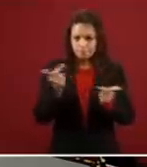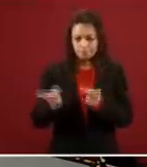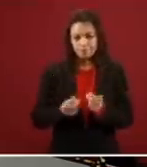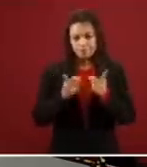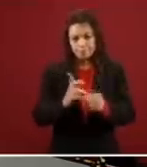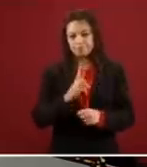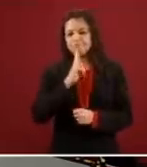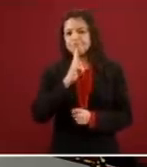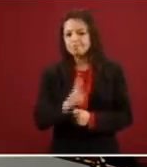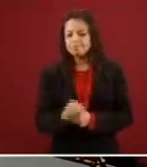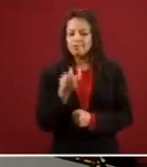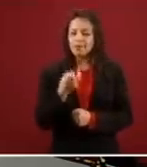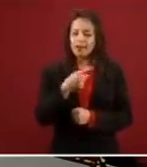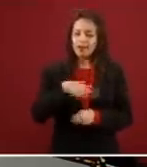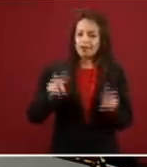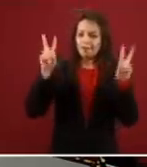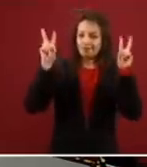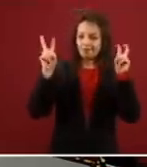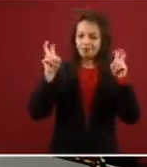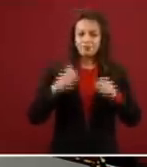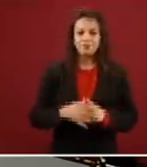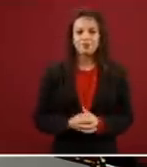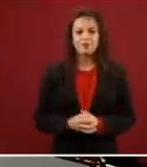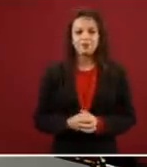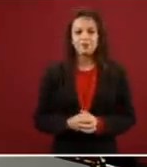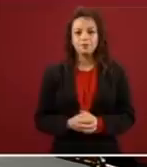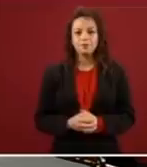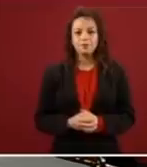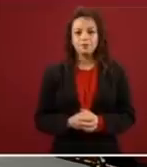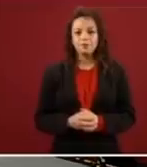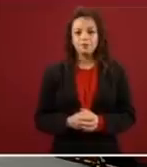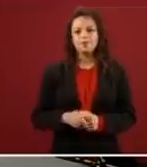respuestas sobre el tema y luego nos vamos a lo general.